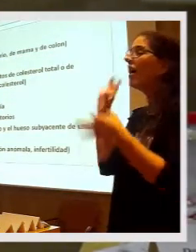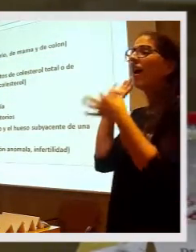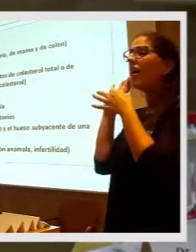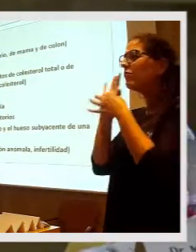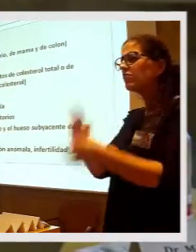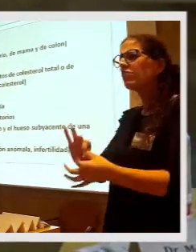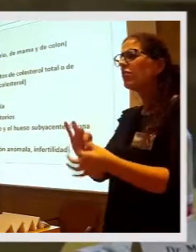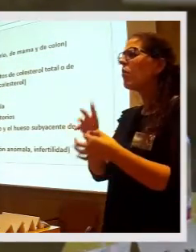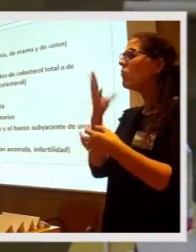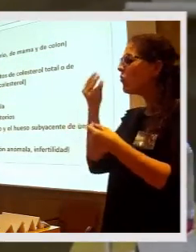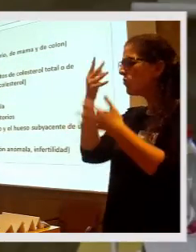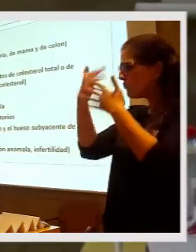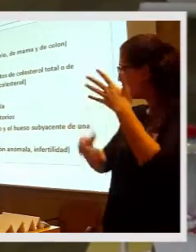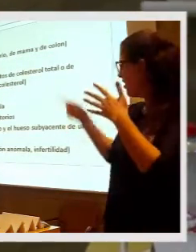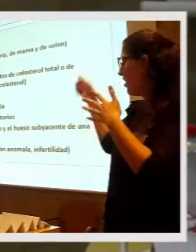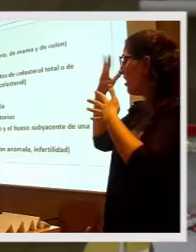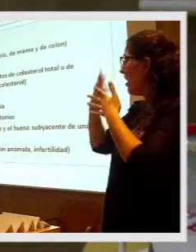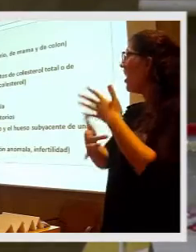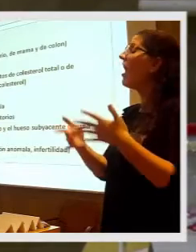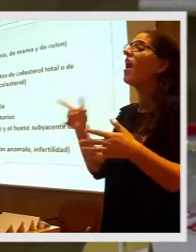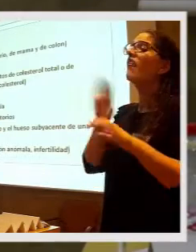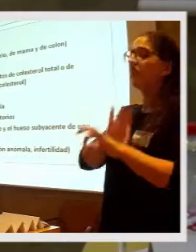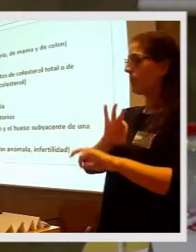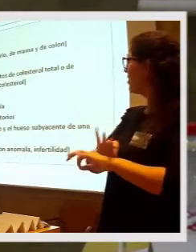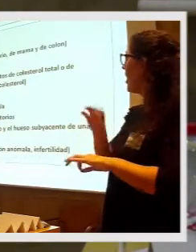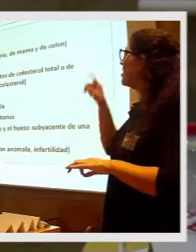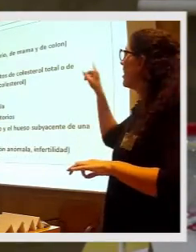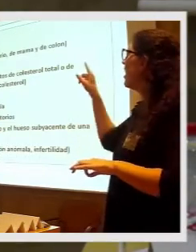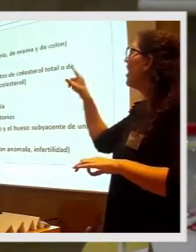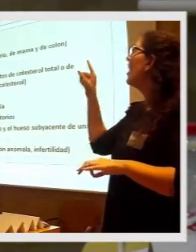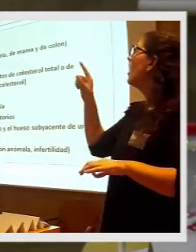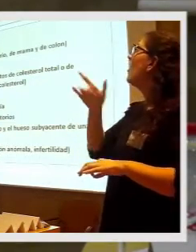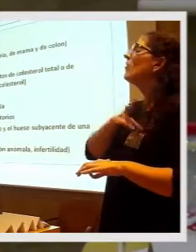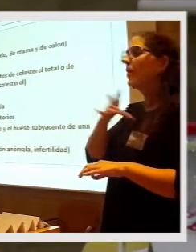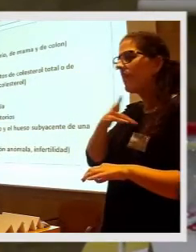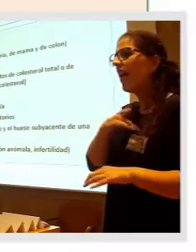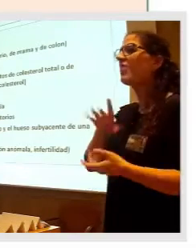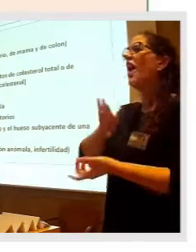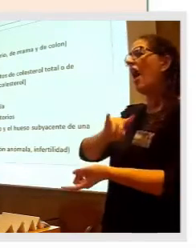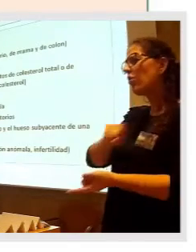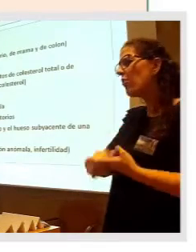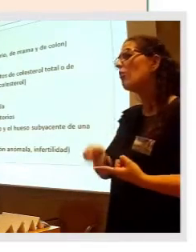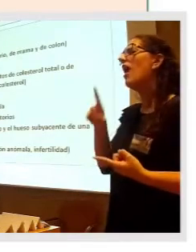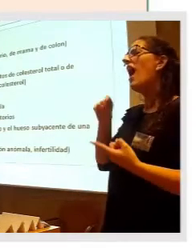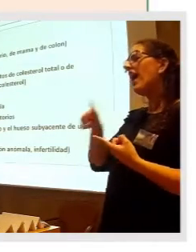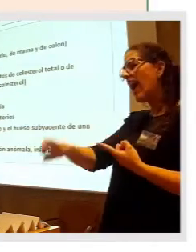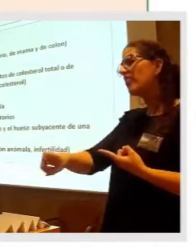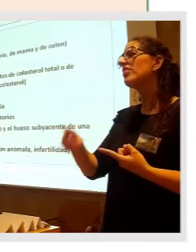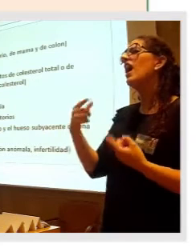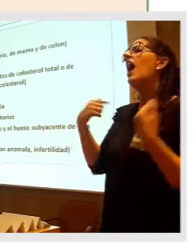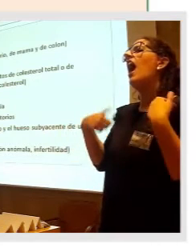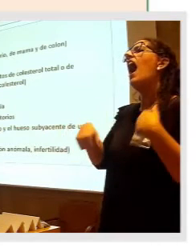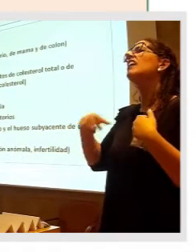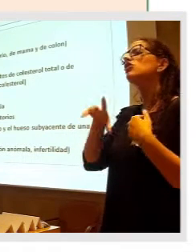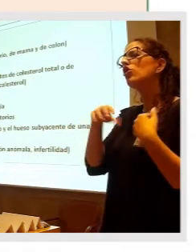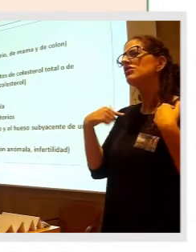con multitud de enfermedades cardíacas, cerebrales, cánceres, artrosis, enfermedades